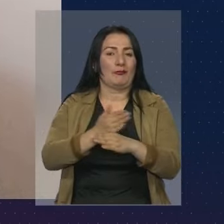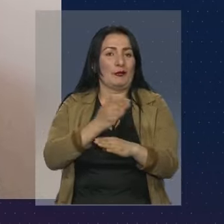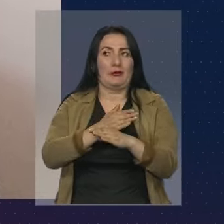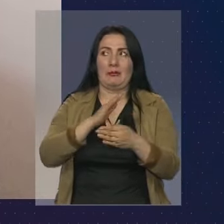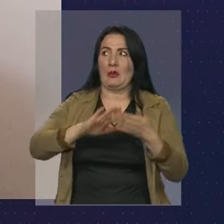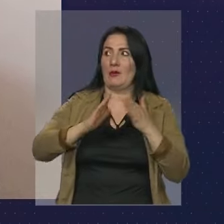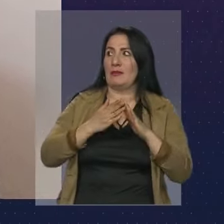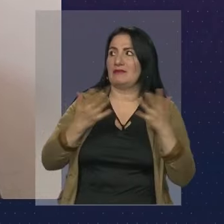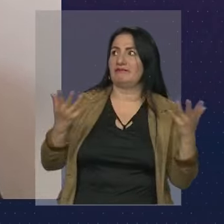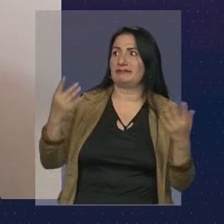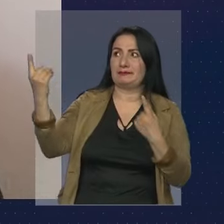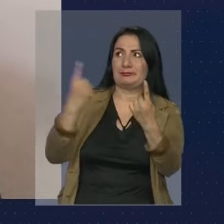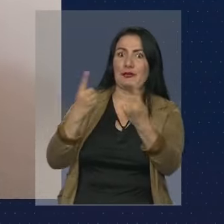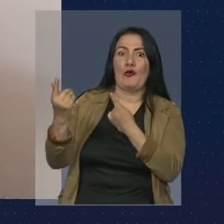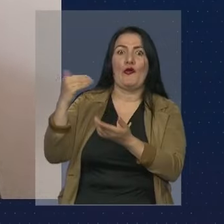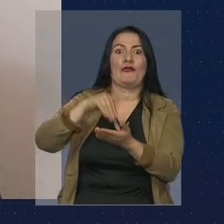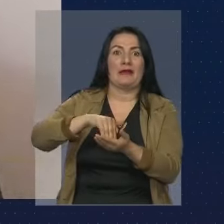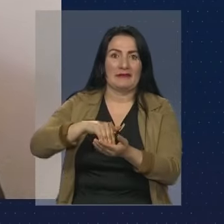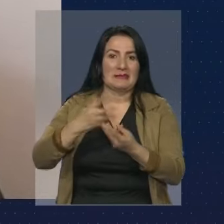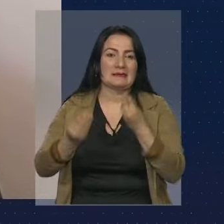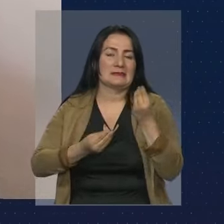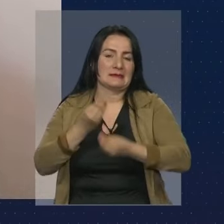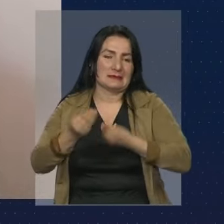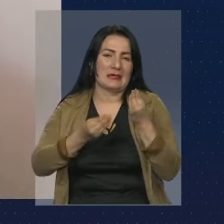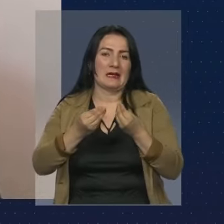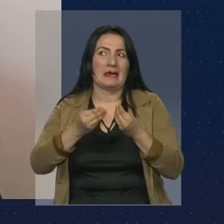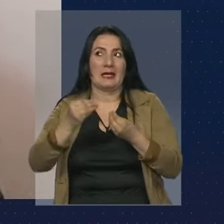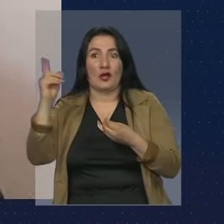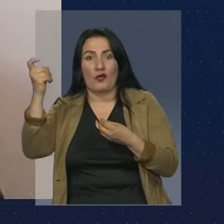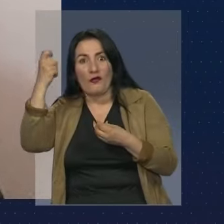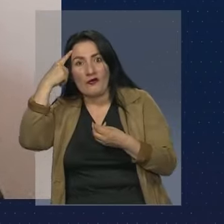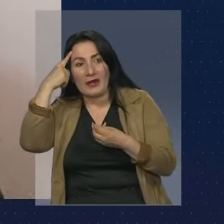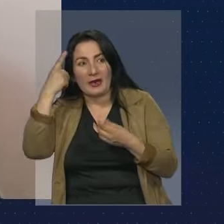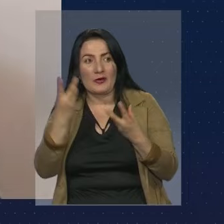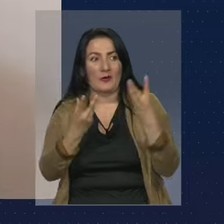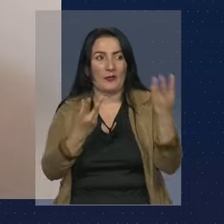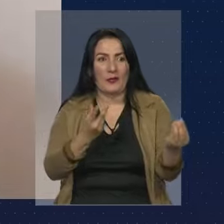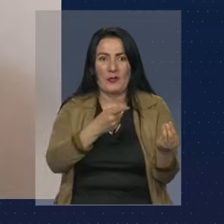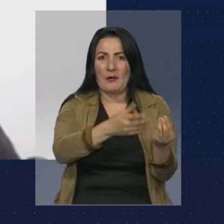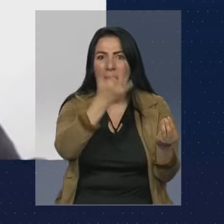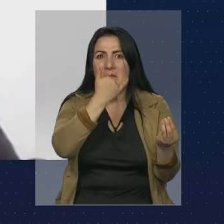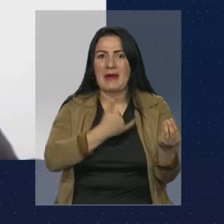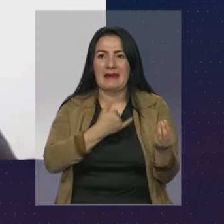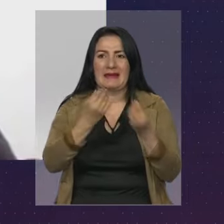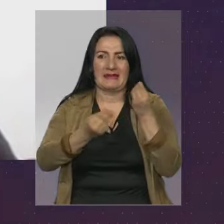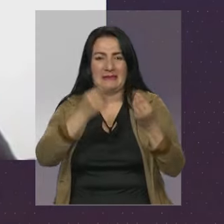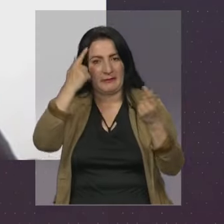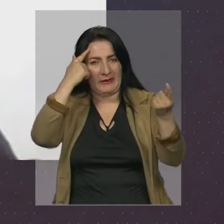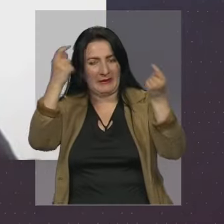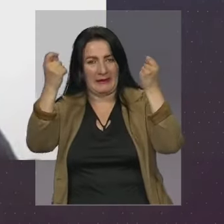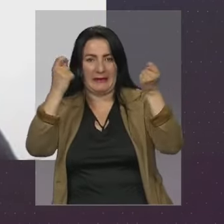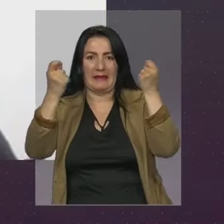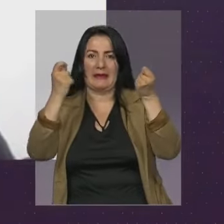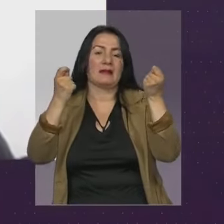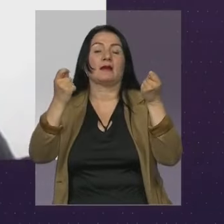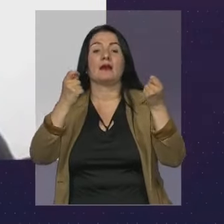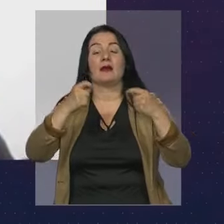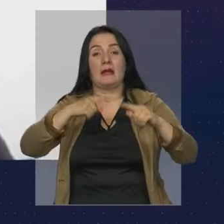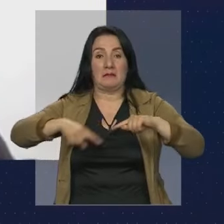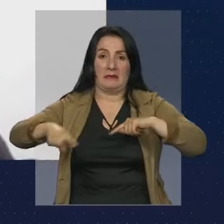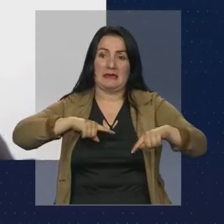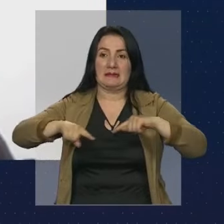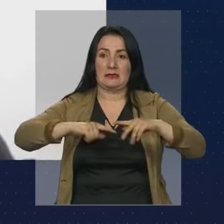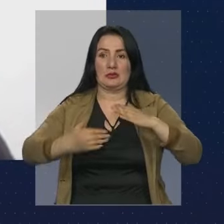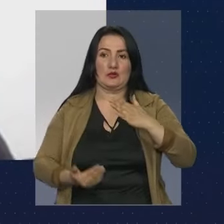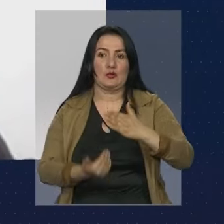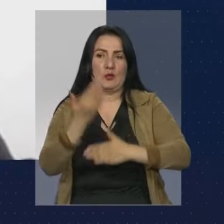este conflicto entre el Estado y la burocracia y las bandas de delincuencia común. La estrategia que está utilizando esta administración, que no es